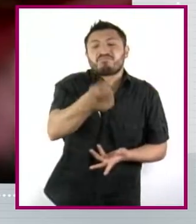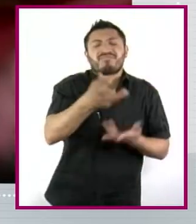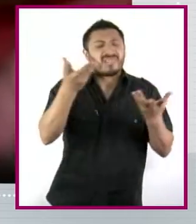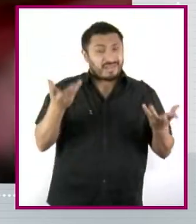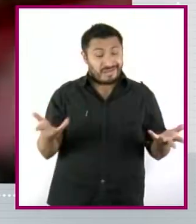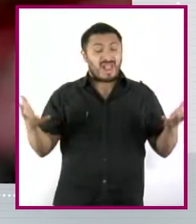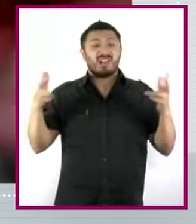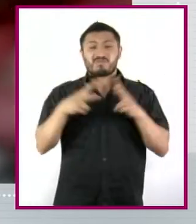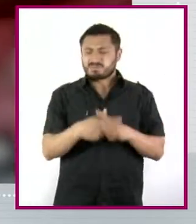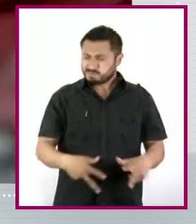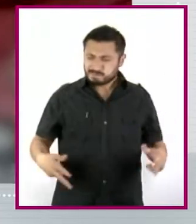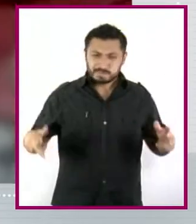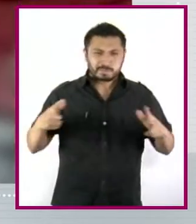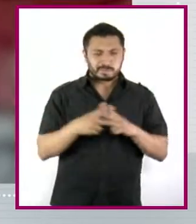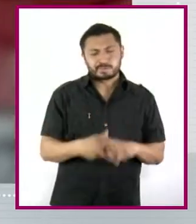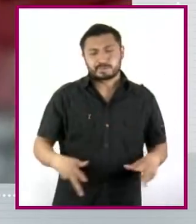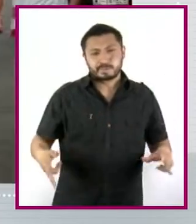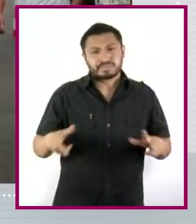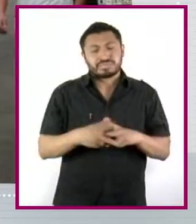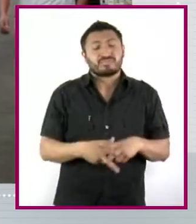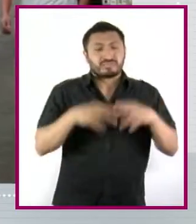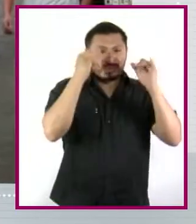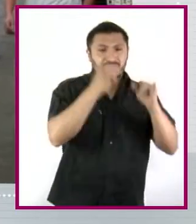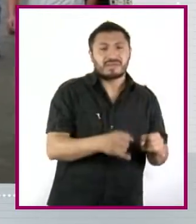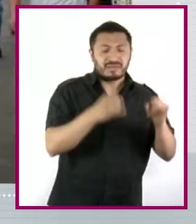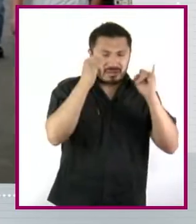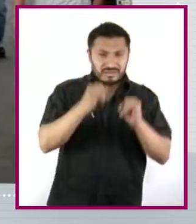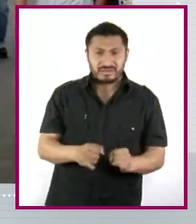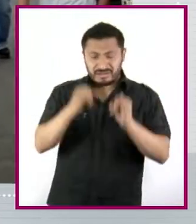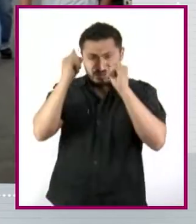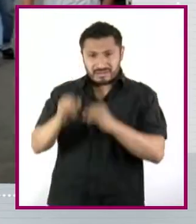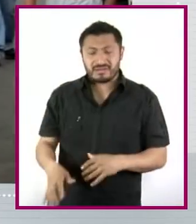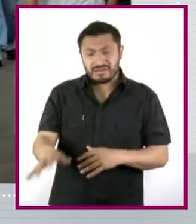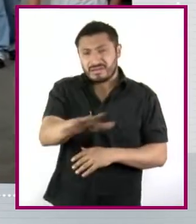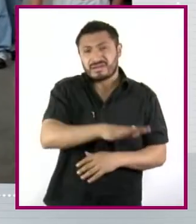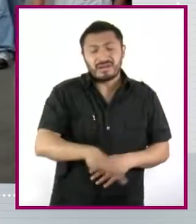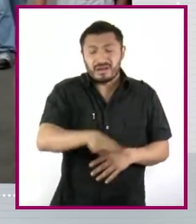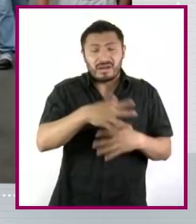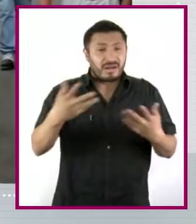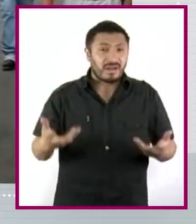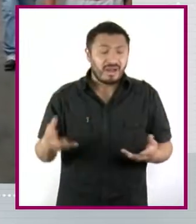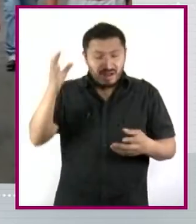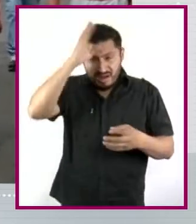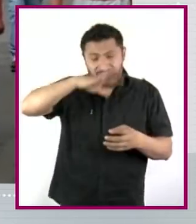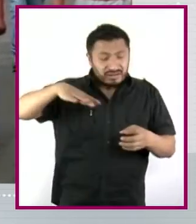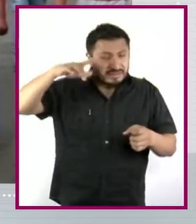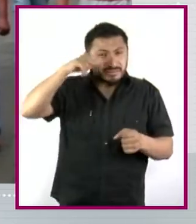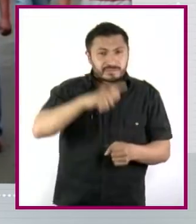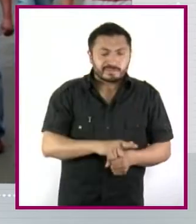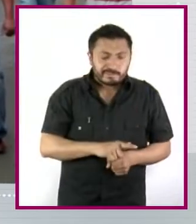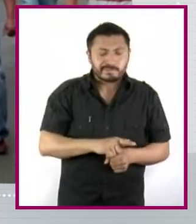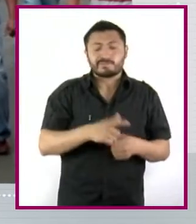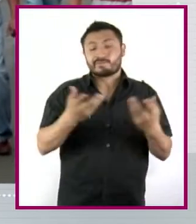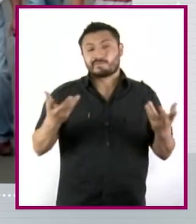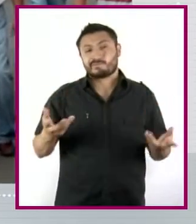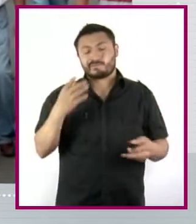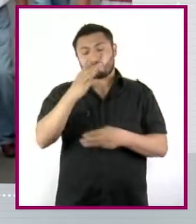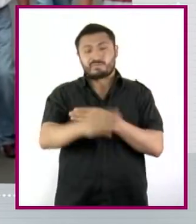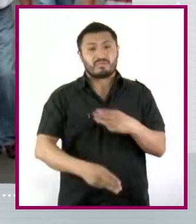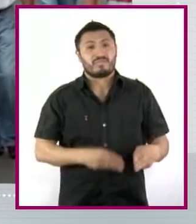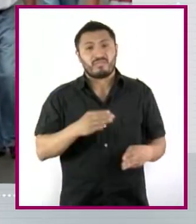lucha entre las identidades y la diversidad, la pluralidad cultural del mundo